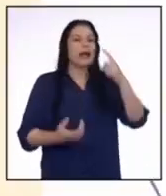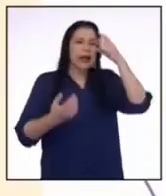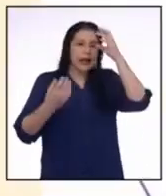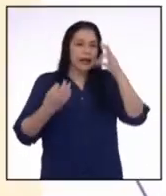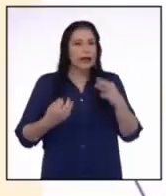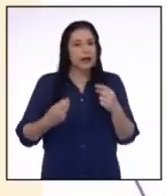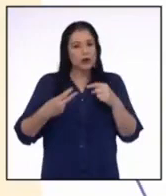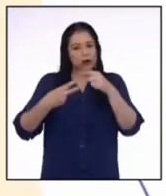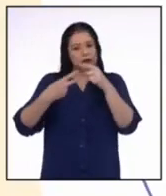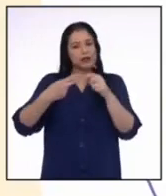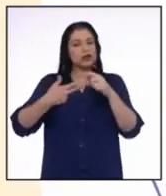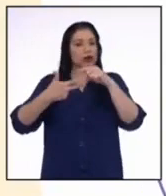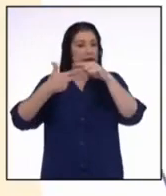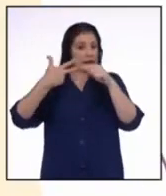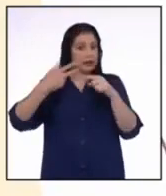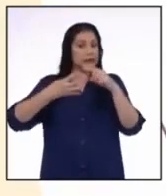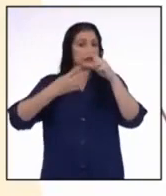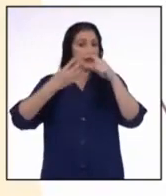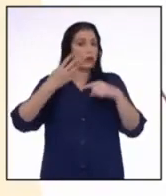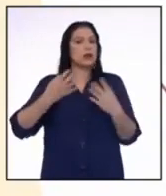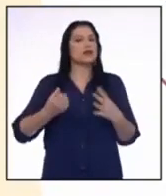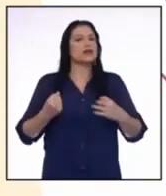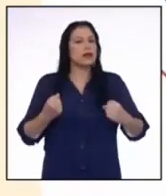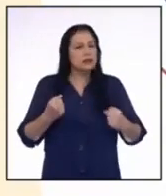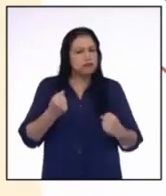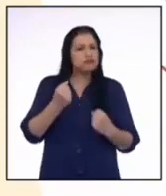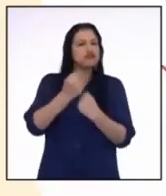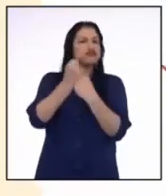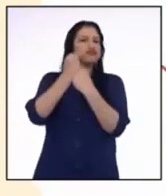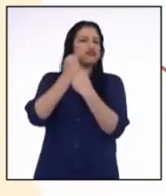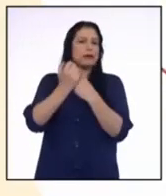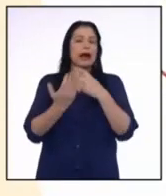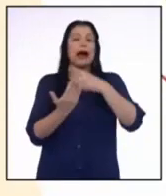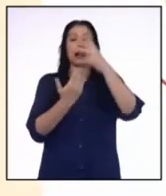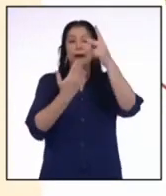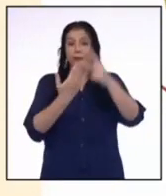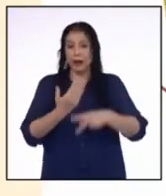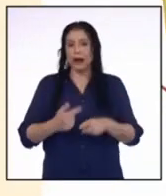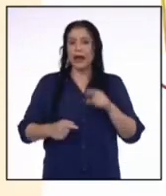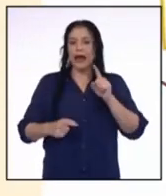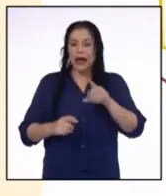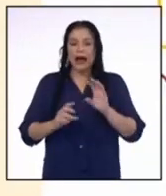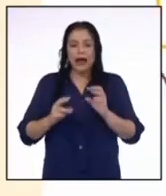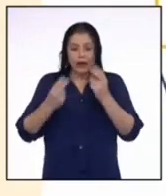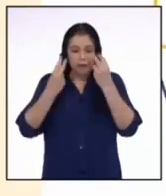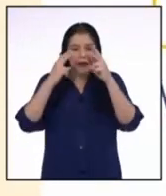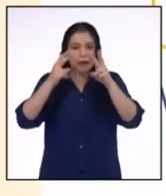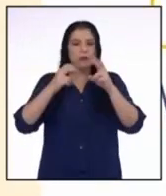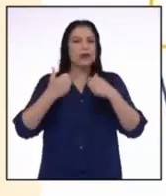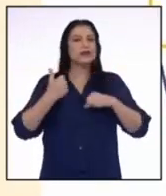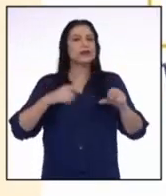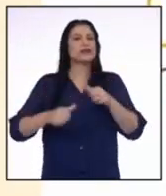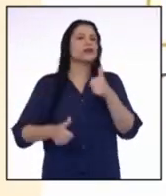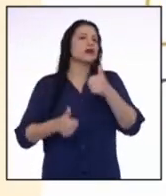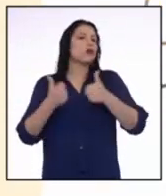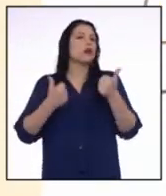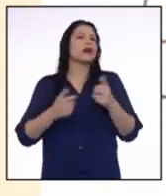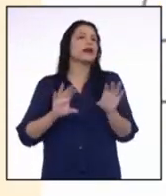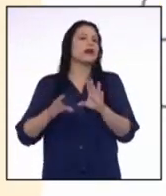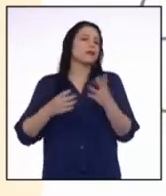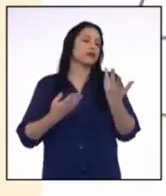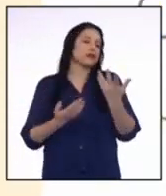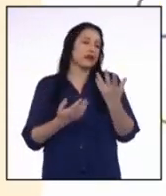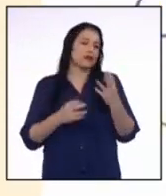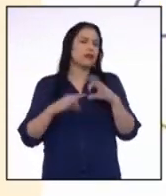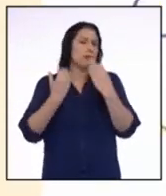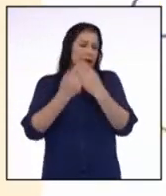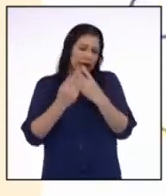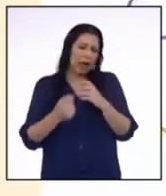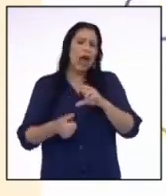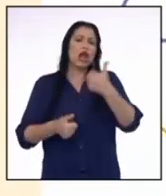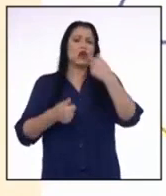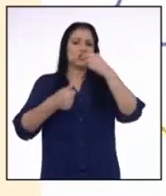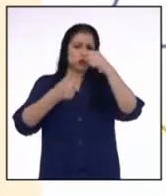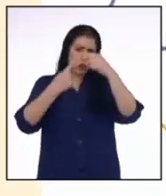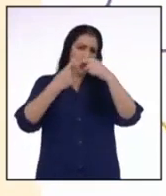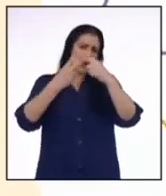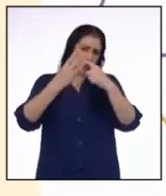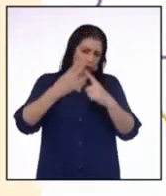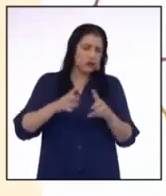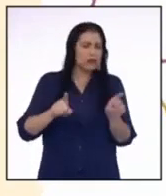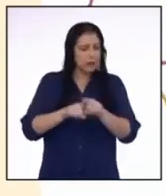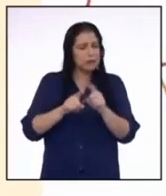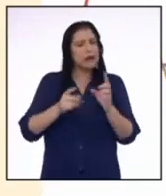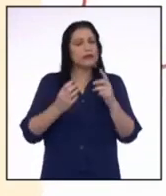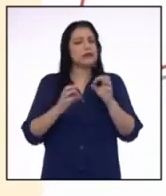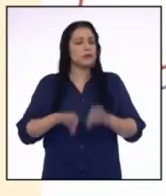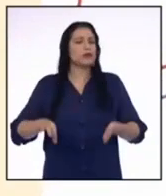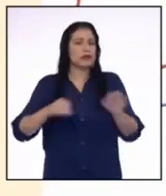Creo que esas dos partes son las que dan soporte al plan. Allí veremos las acciones que haremos en familia. El resto de los datos también son importantes para ordenar